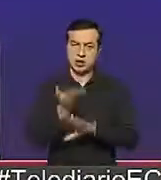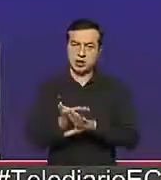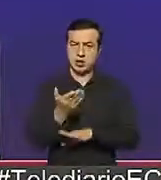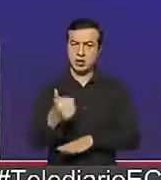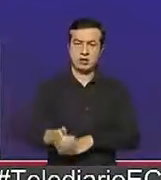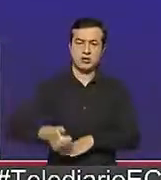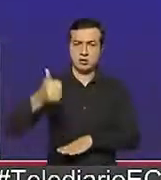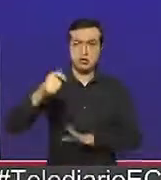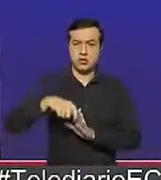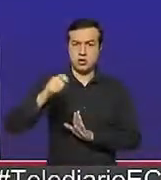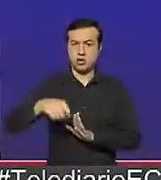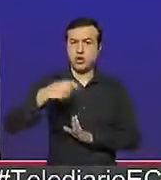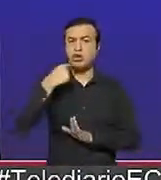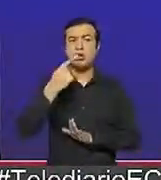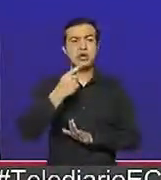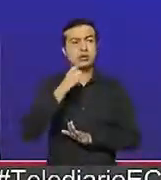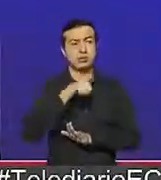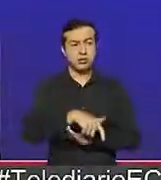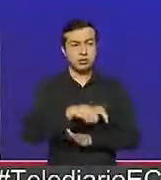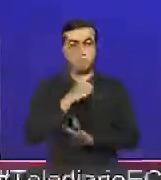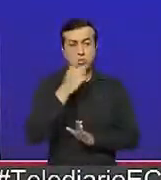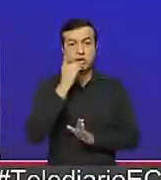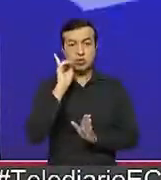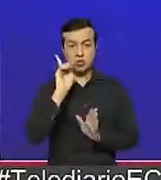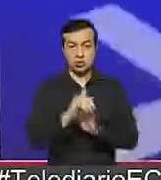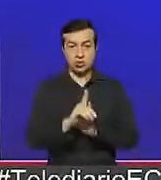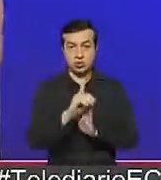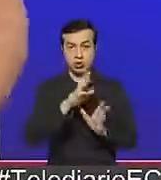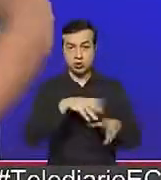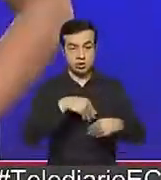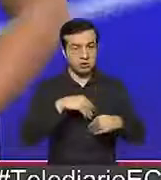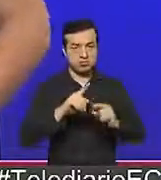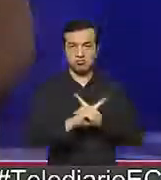por declarar su abandono como acusador particular.